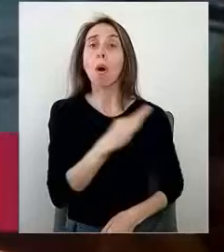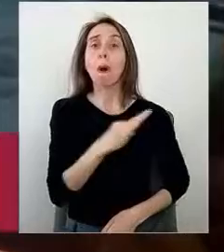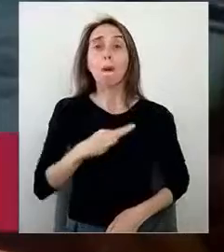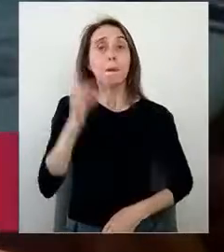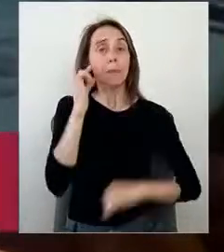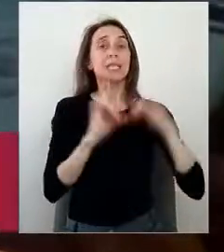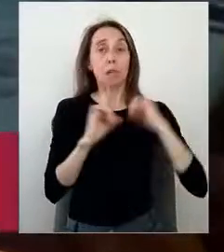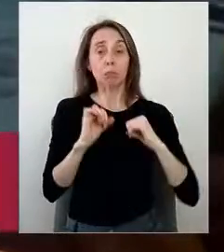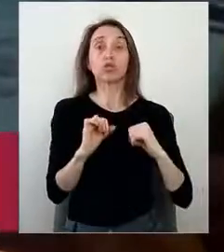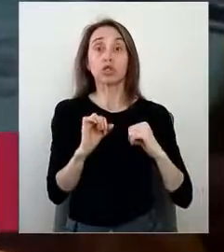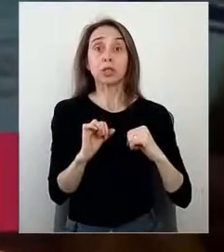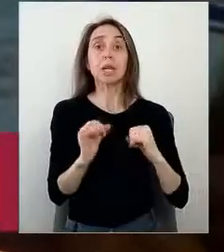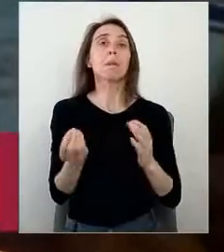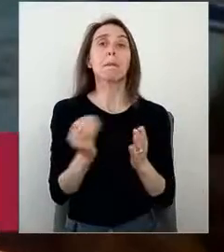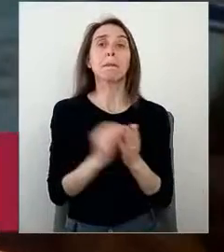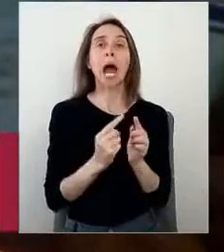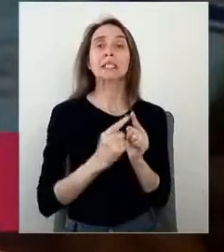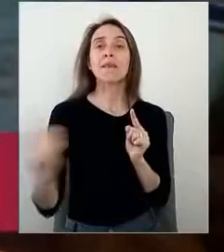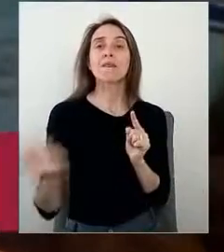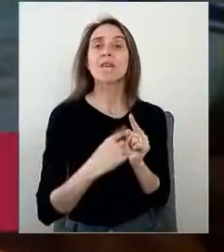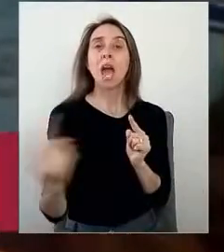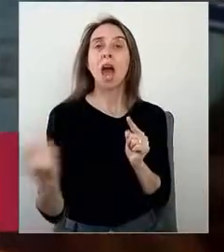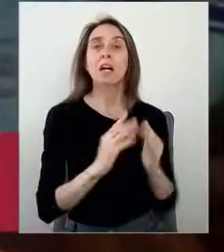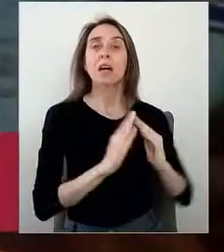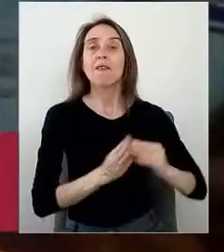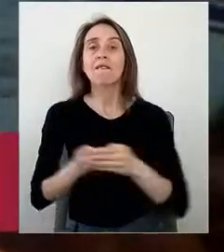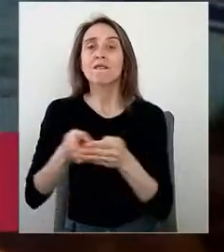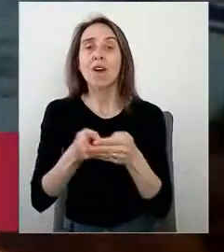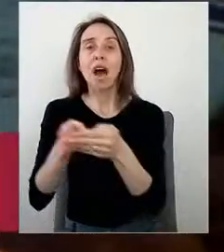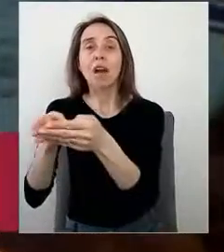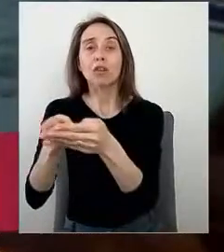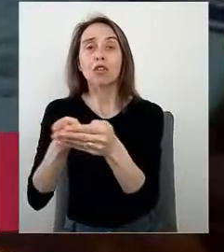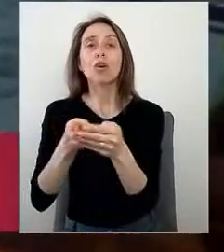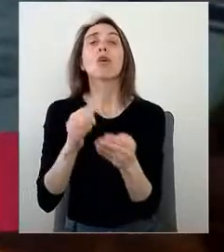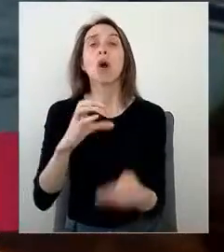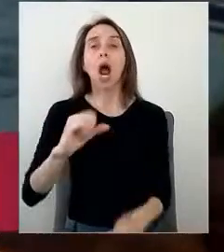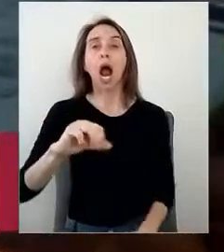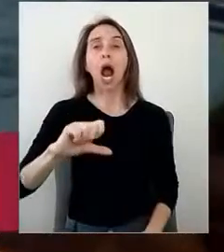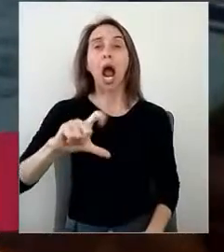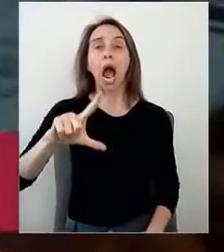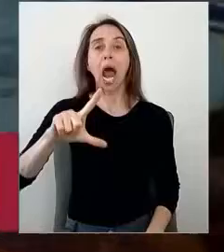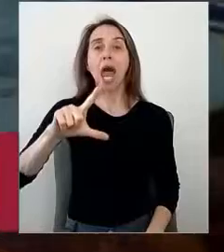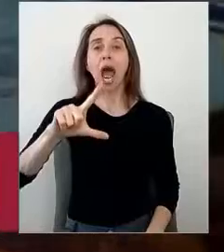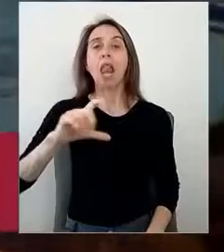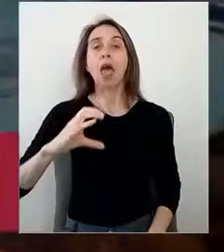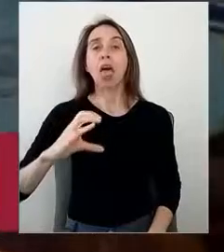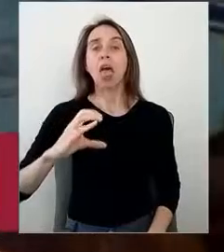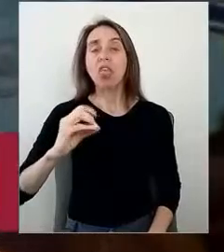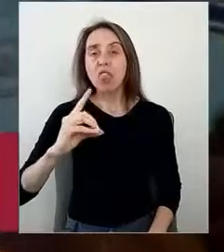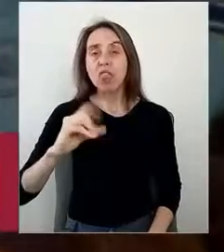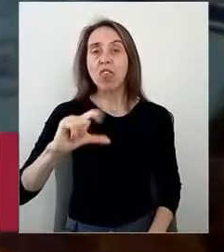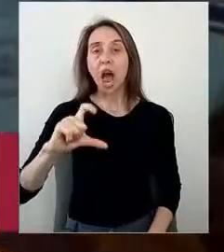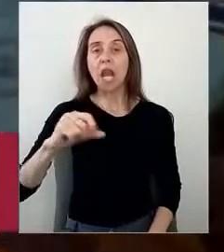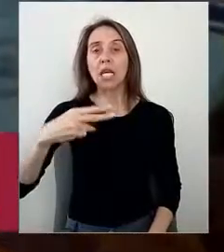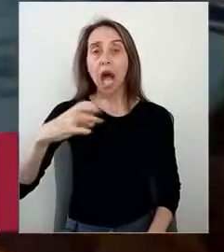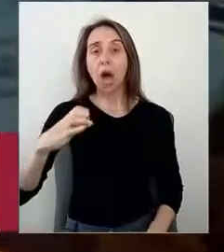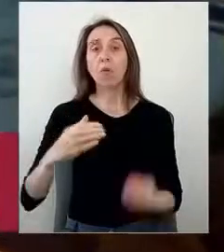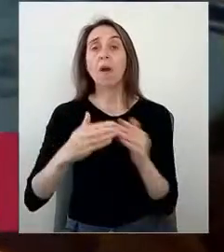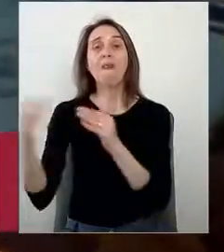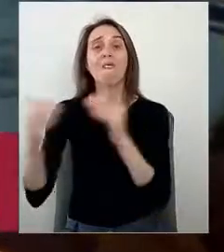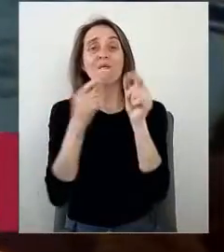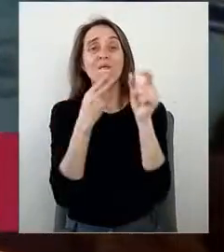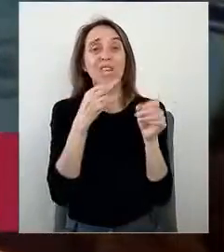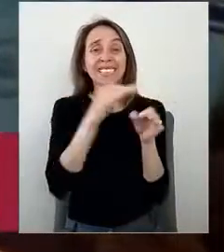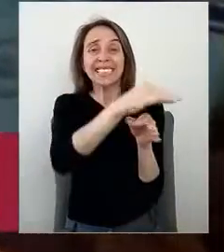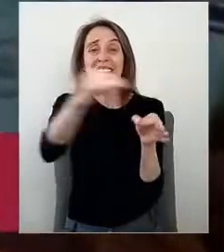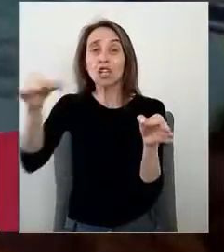mayor frecuencia en el canal de Dalcahue. Esto ha sido una problemática que las y los vecinos han denunciado hace bastante tiempo,